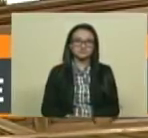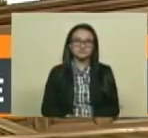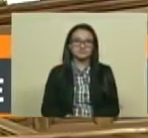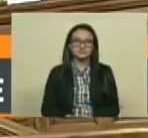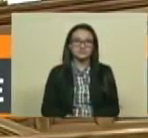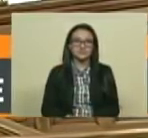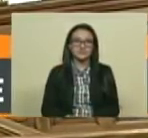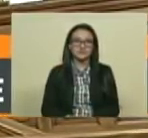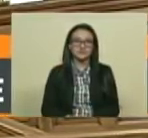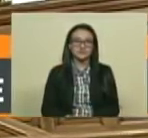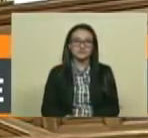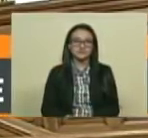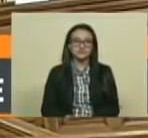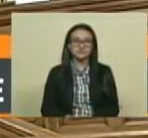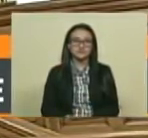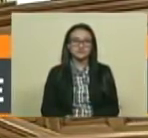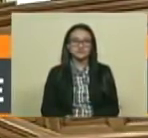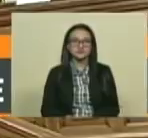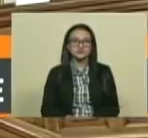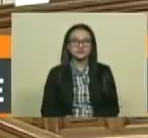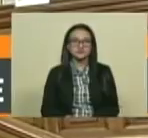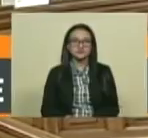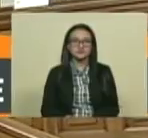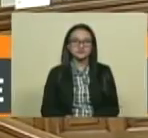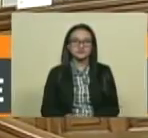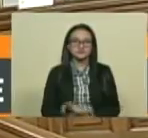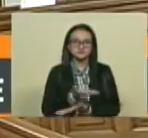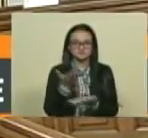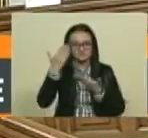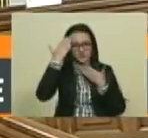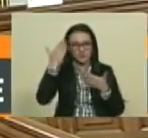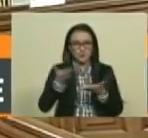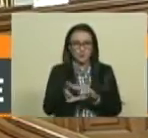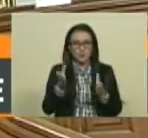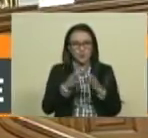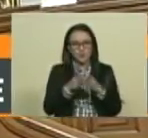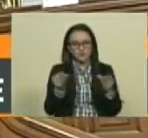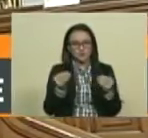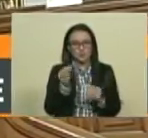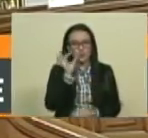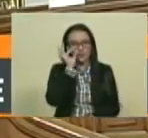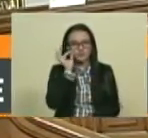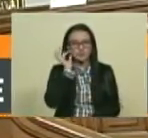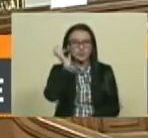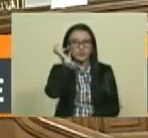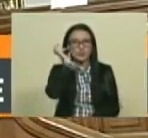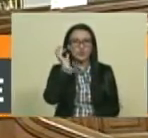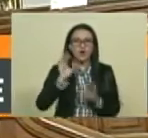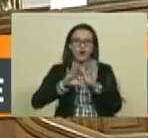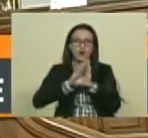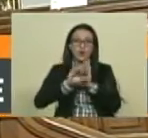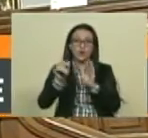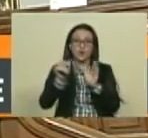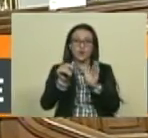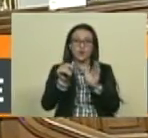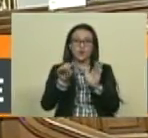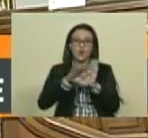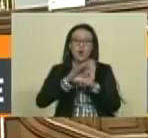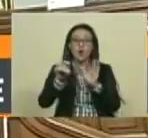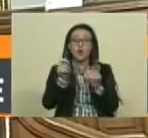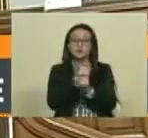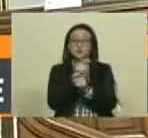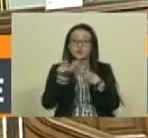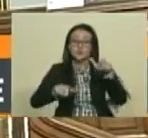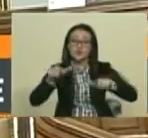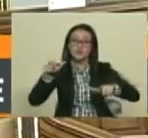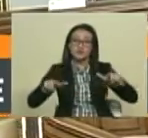Compatriotas, constituyentes, hombres, mujeres, de nuestra patria.